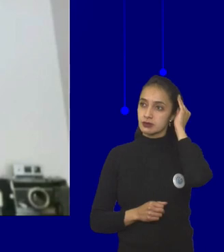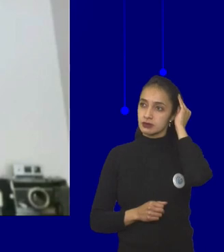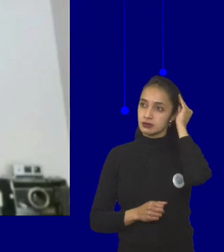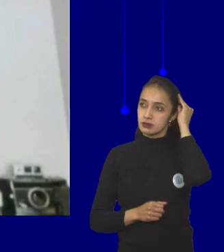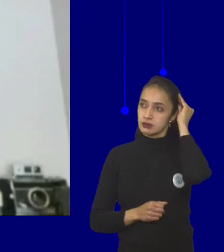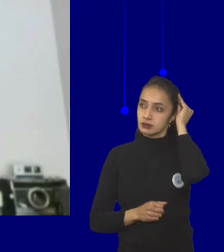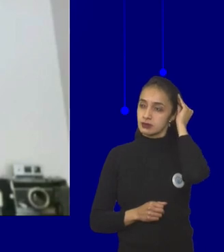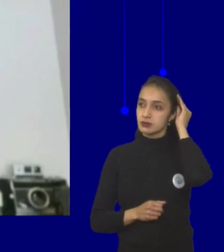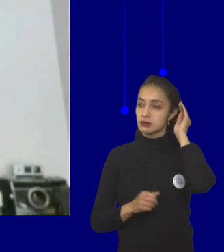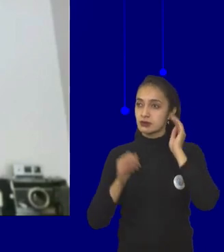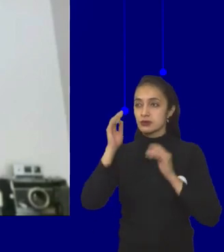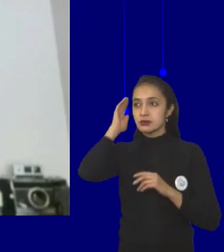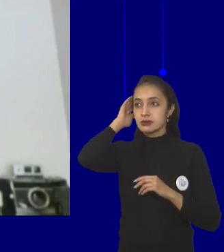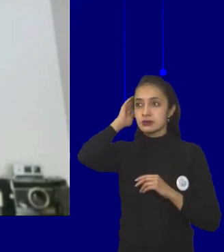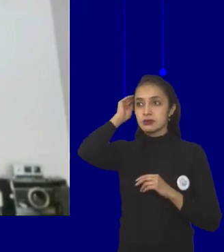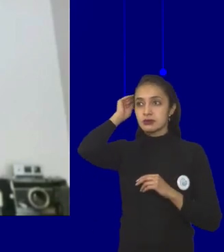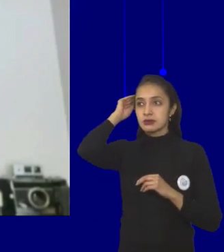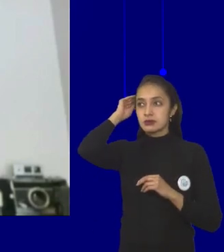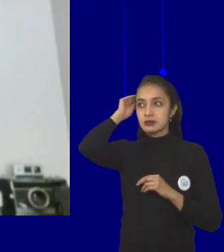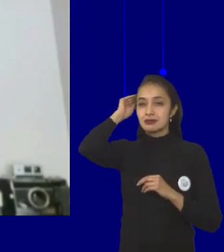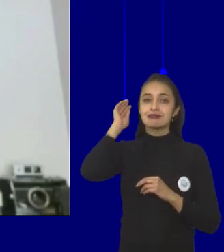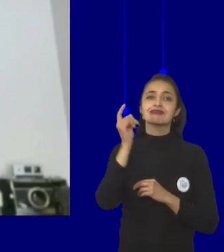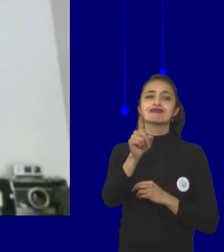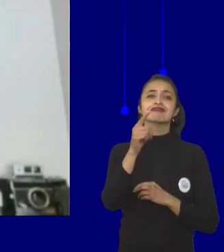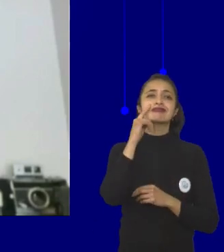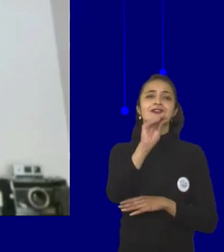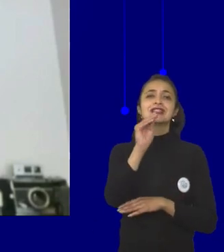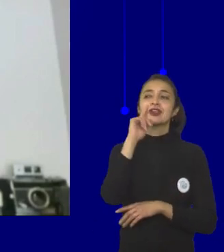No, no pueden aplaudir porque falta el video de Camilo.